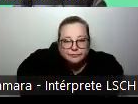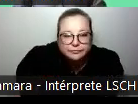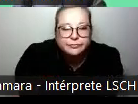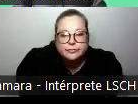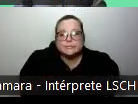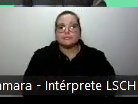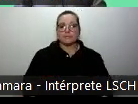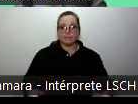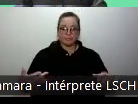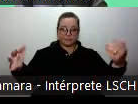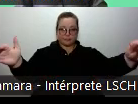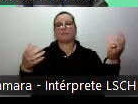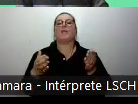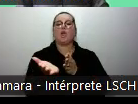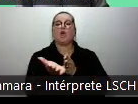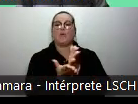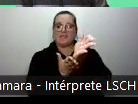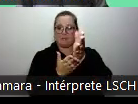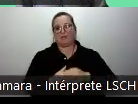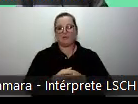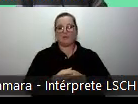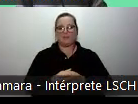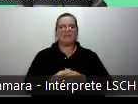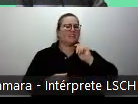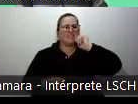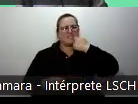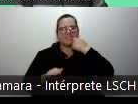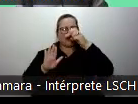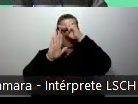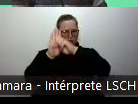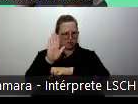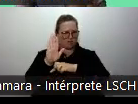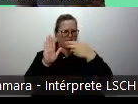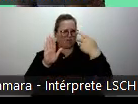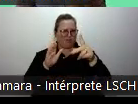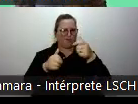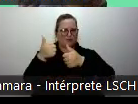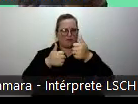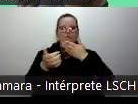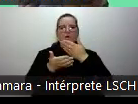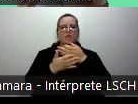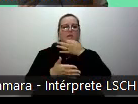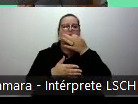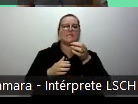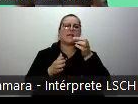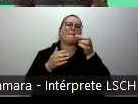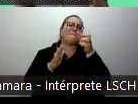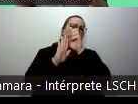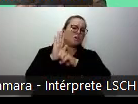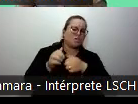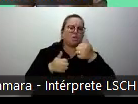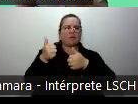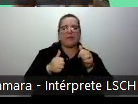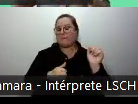y partimos Qué es el proyecto profesional cuando está hablando un proyecto profesional lo primero que tienes que en